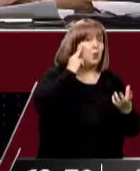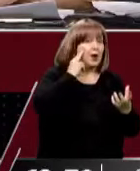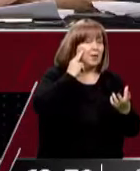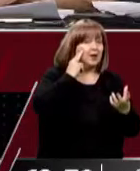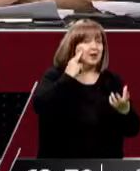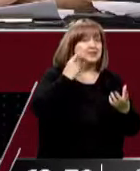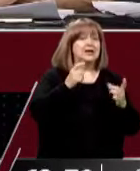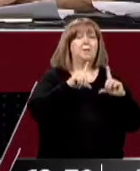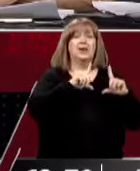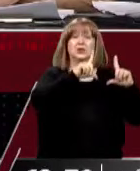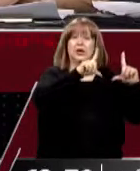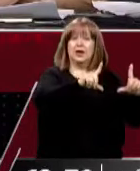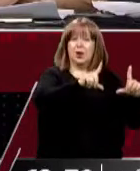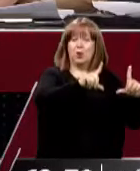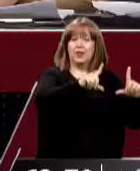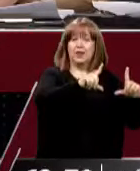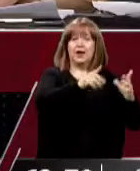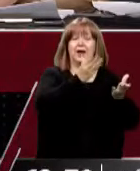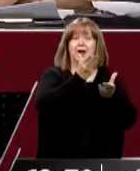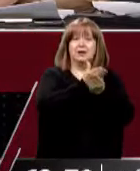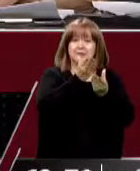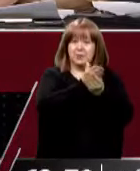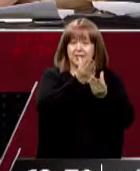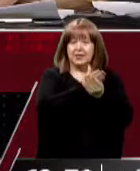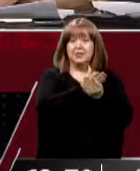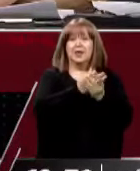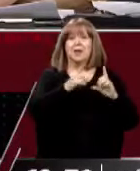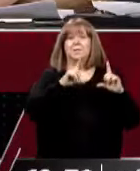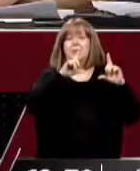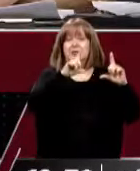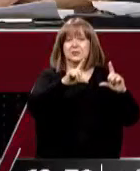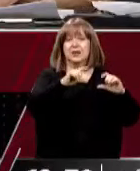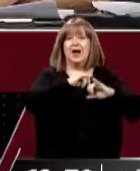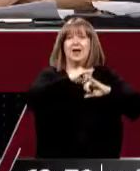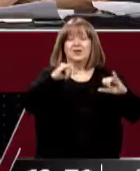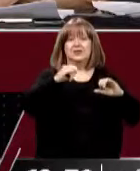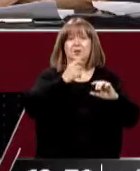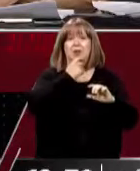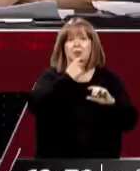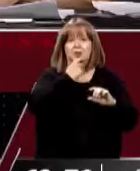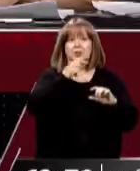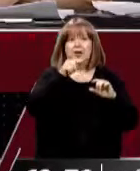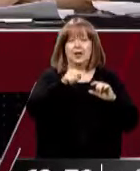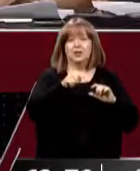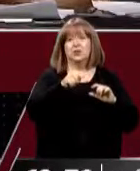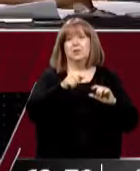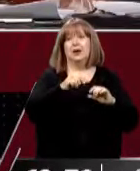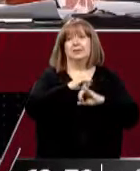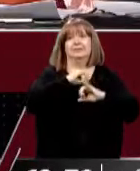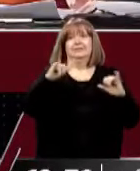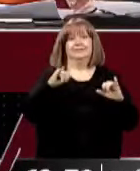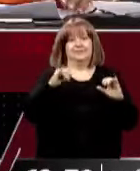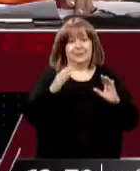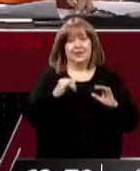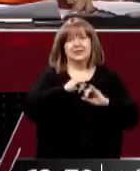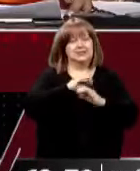trámites de solicitud, se llevaron cuando se inscribe la personería, se comunica a la provincia, esto para que la provincia tengan en claro que a la